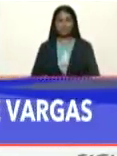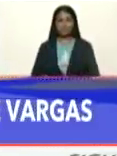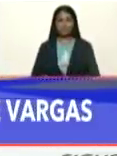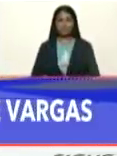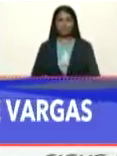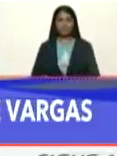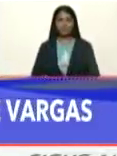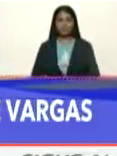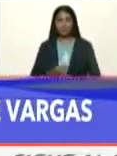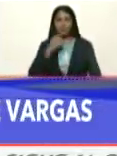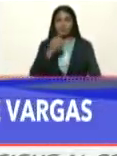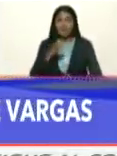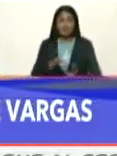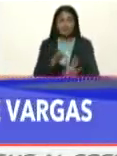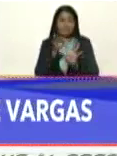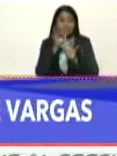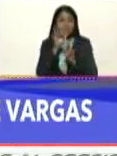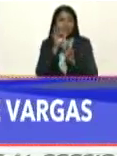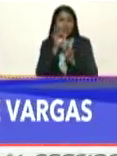En un día muy especial,